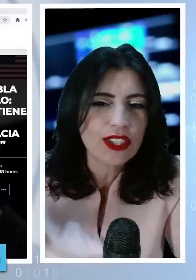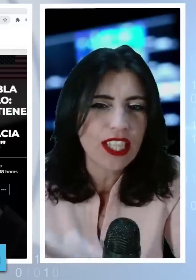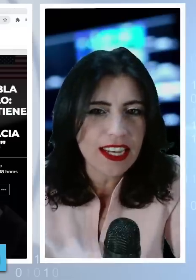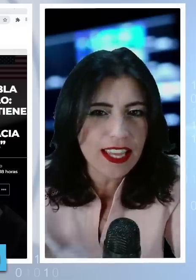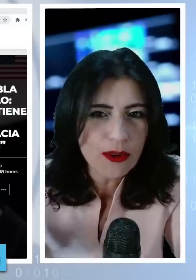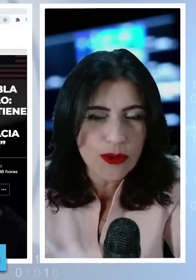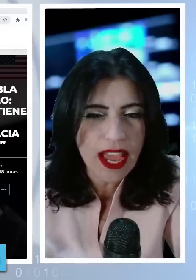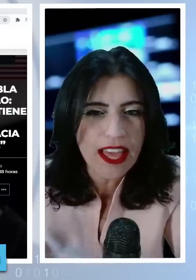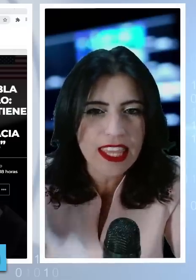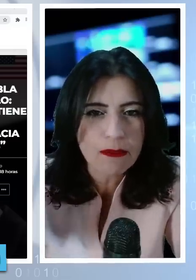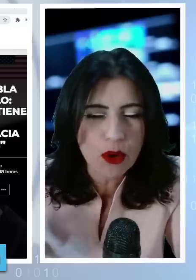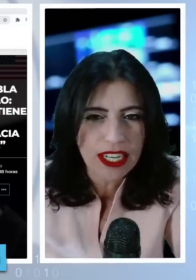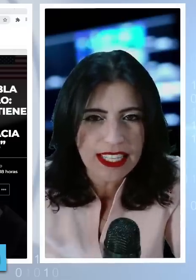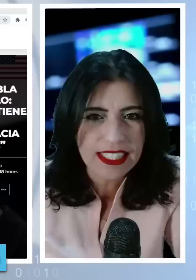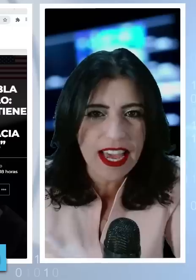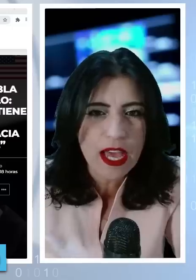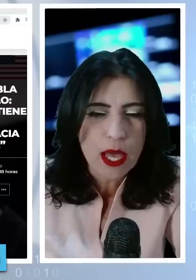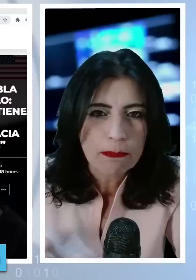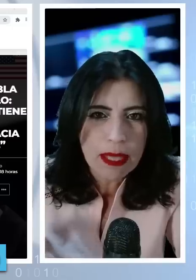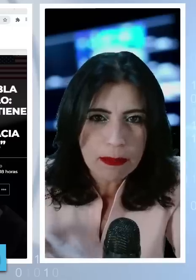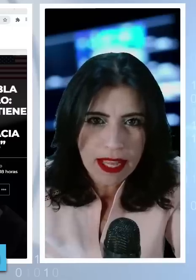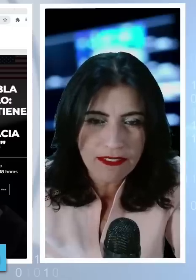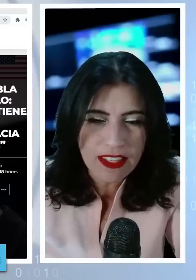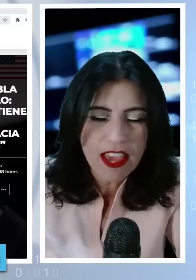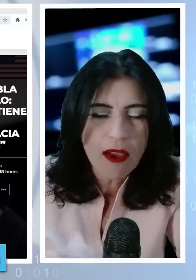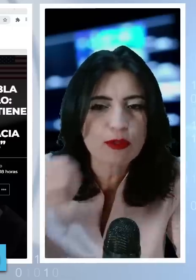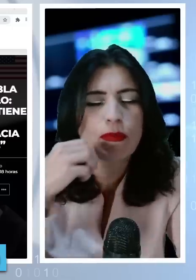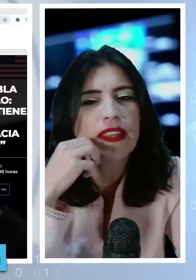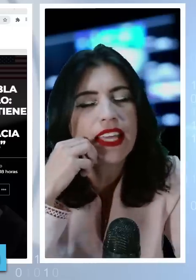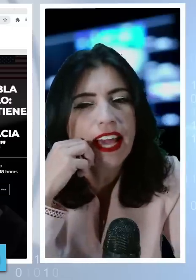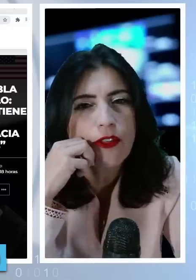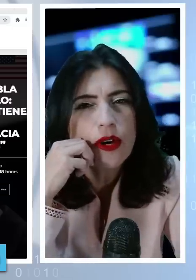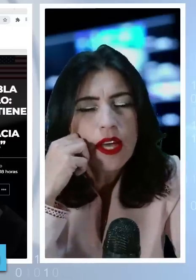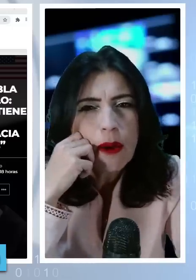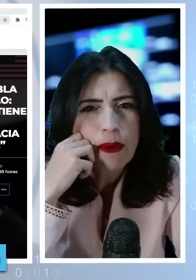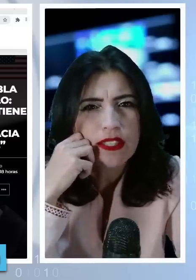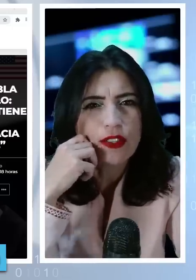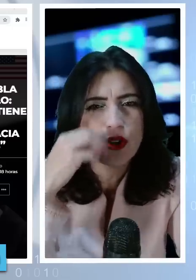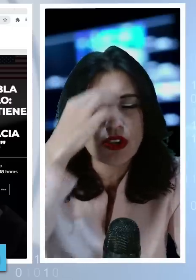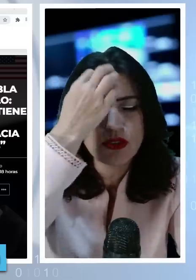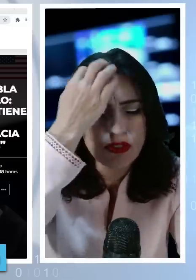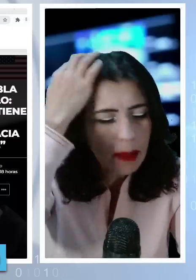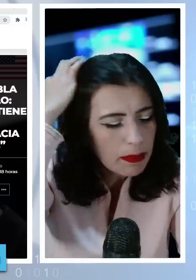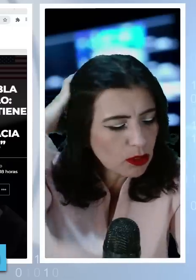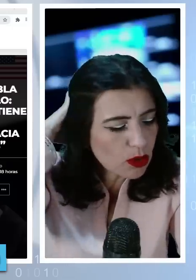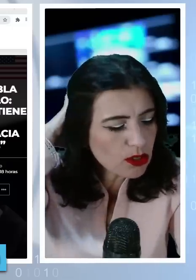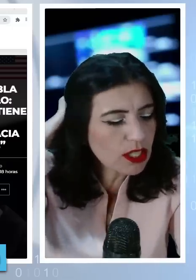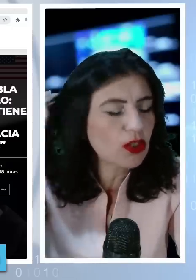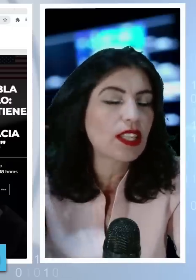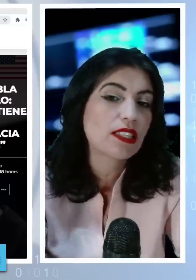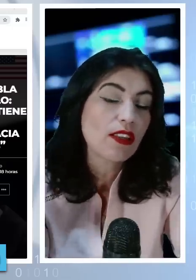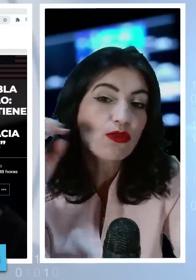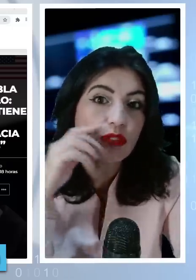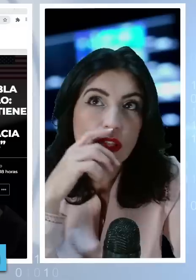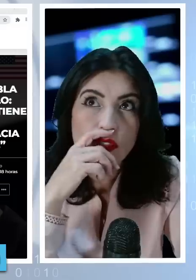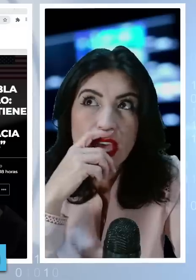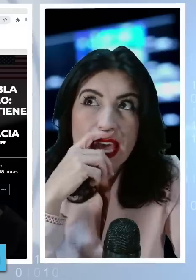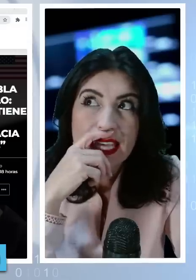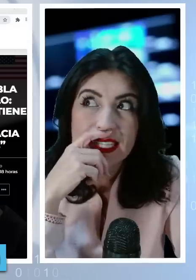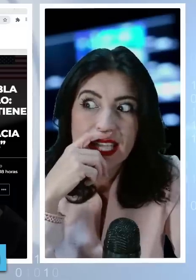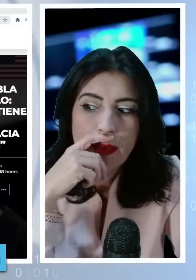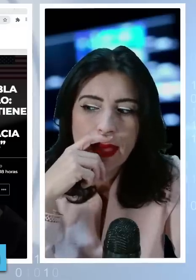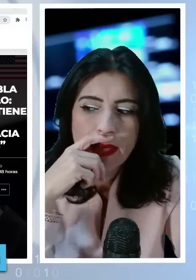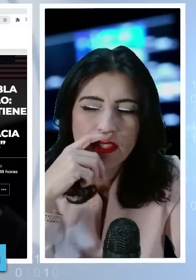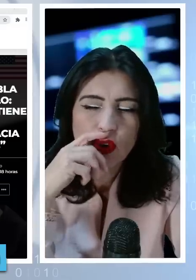México tiene una democracia vibrante ya habíamos platicado pues de todos estos capítulos en donde Estados Unidos